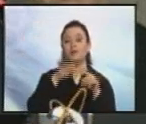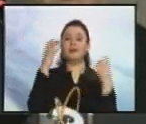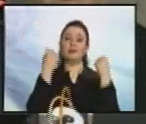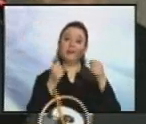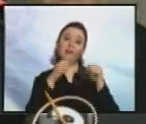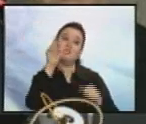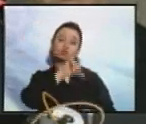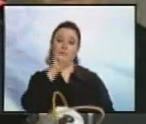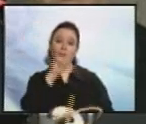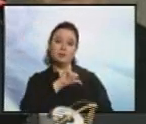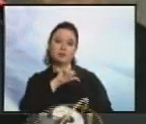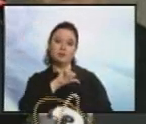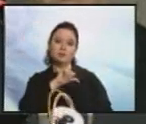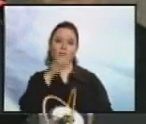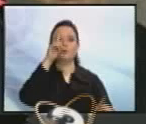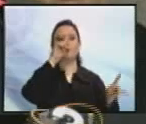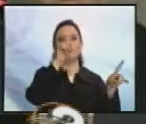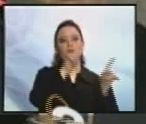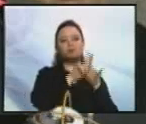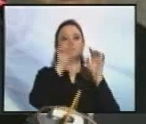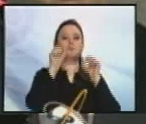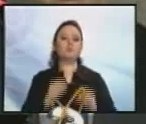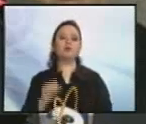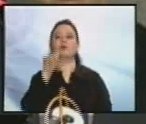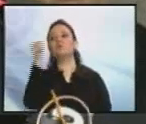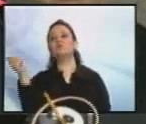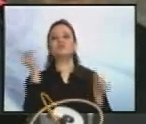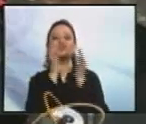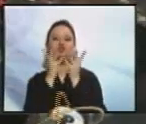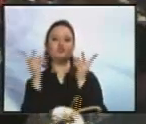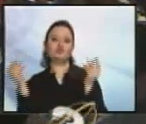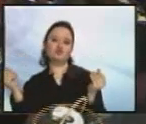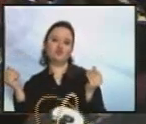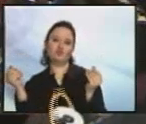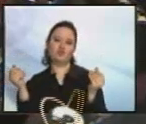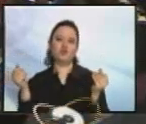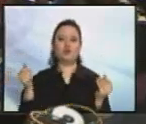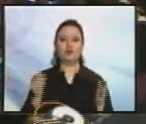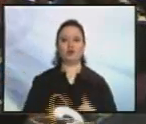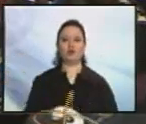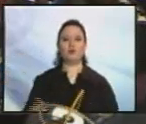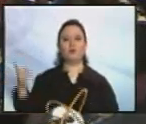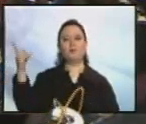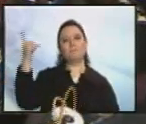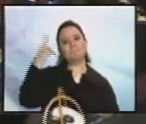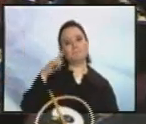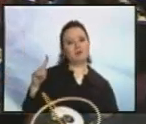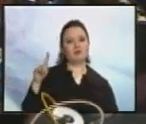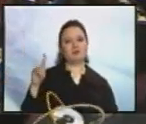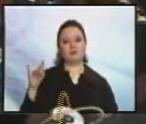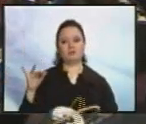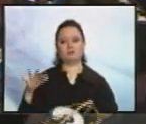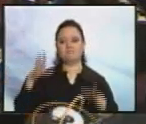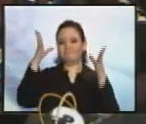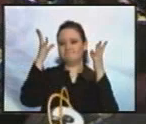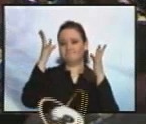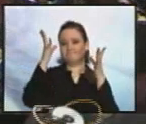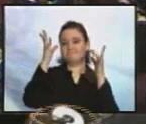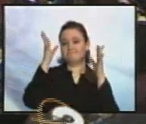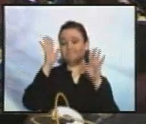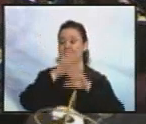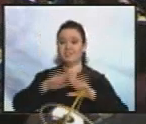vuelve una alternativa para mitigar el hambre, que si para